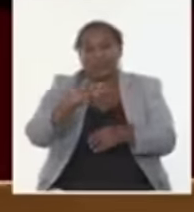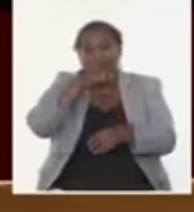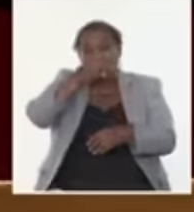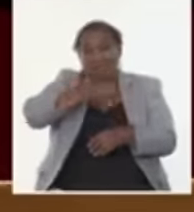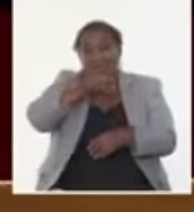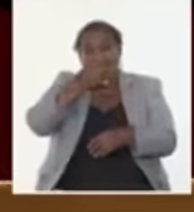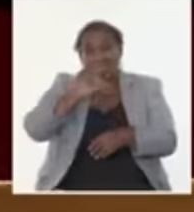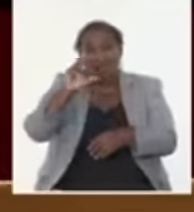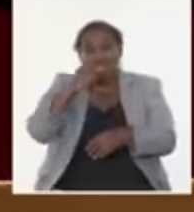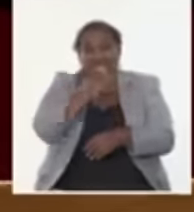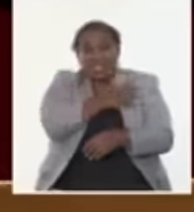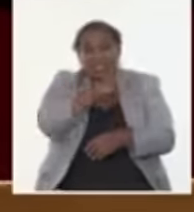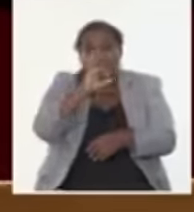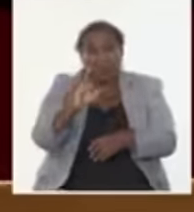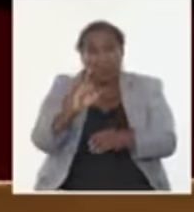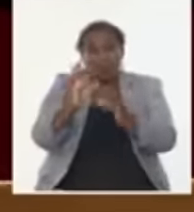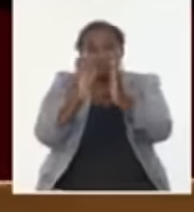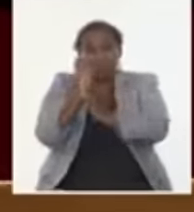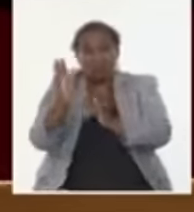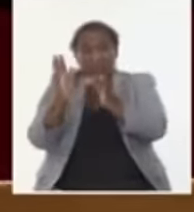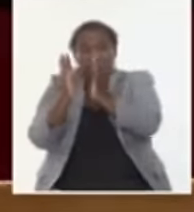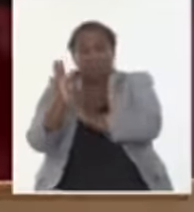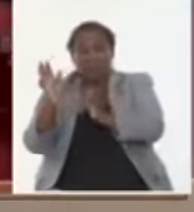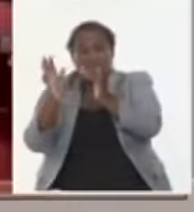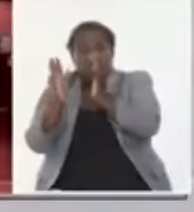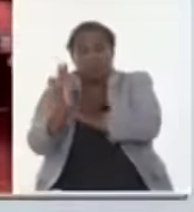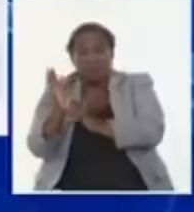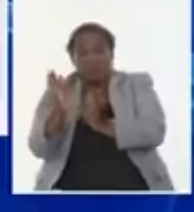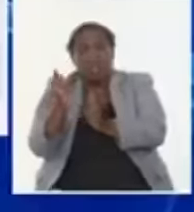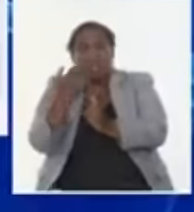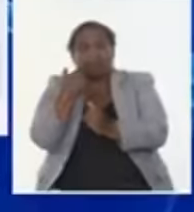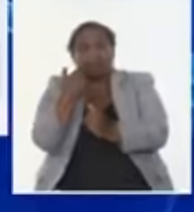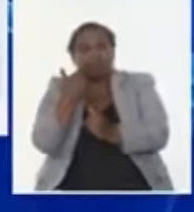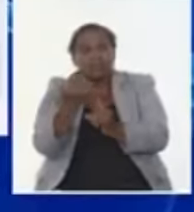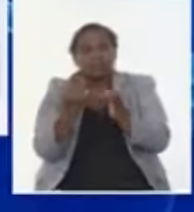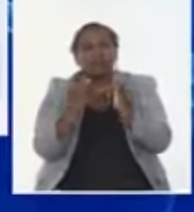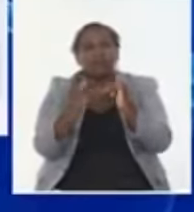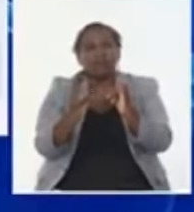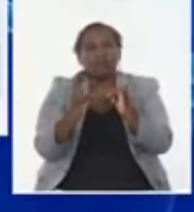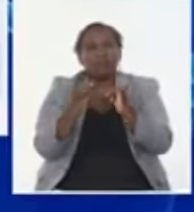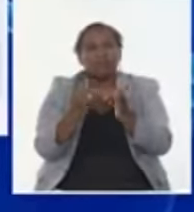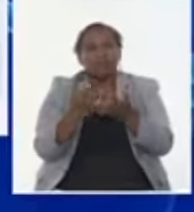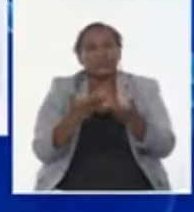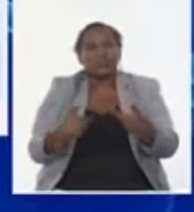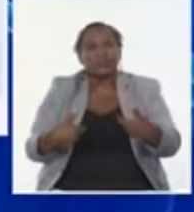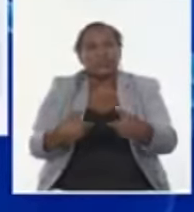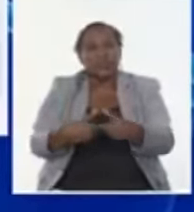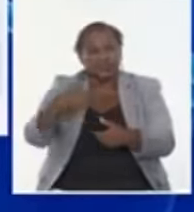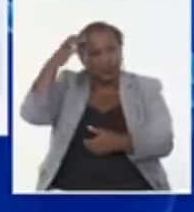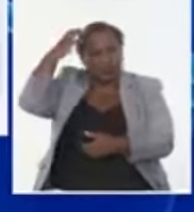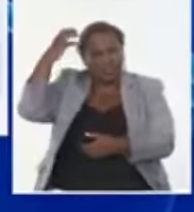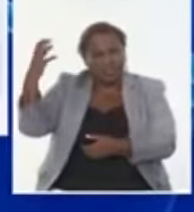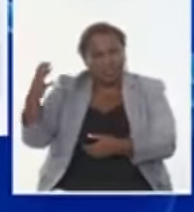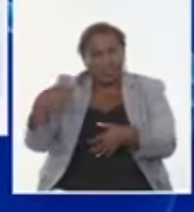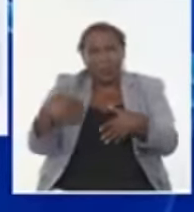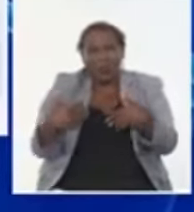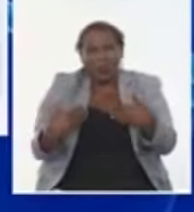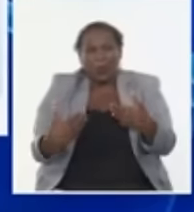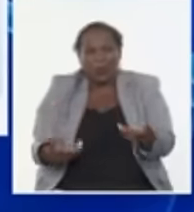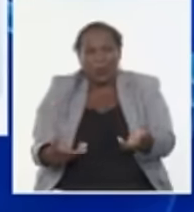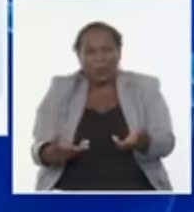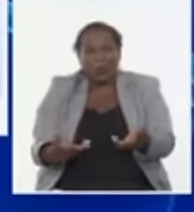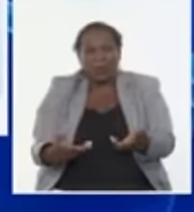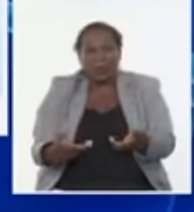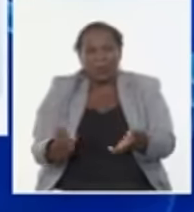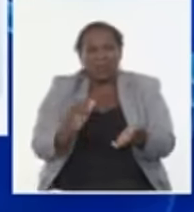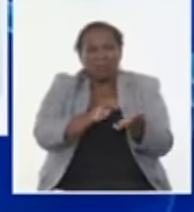Lasso, todos los meses rendimos una información al Consejo de Estado sobre la marcha de la implementación y